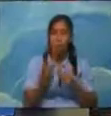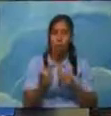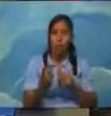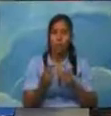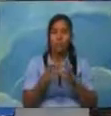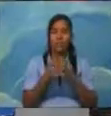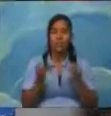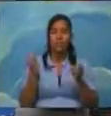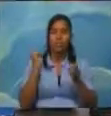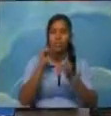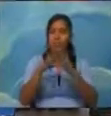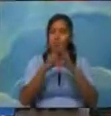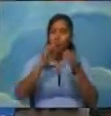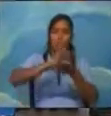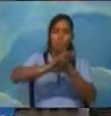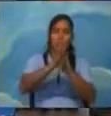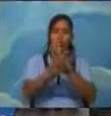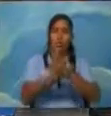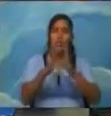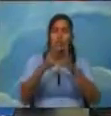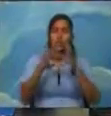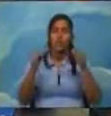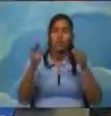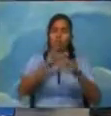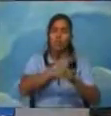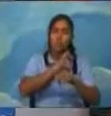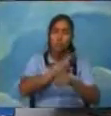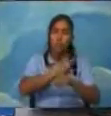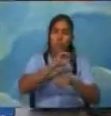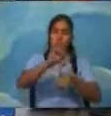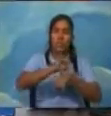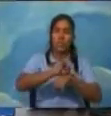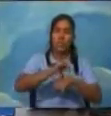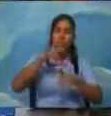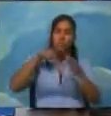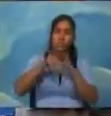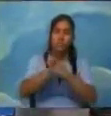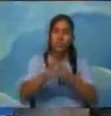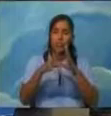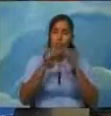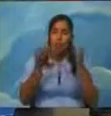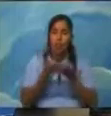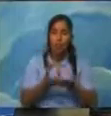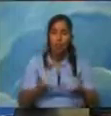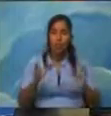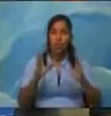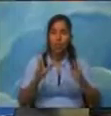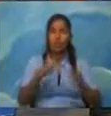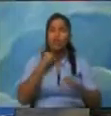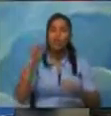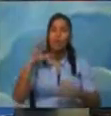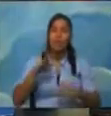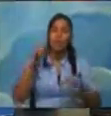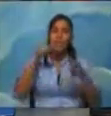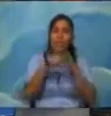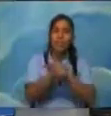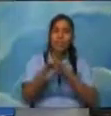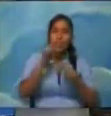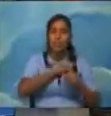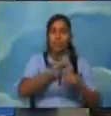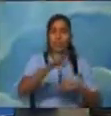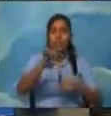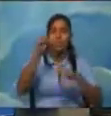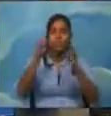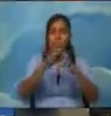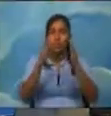Les vuelan su sinagoga, les profanan la sinagoga, los matan dentro de la sinagoga cuando